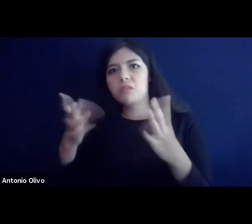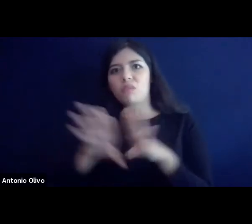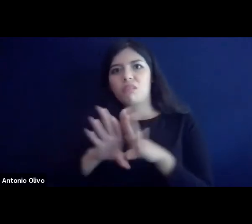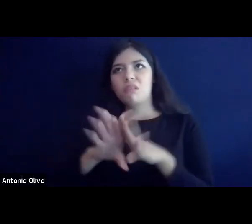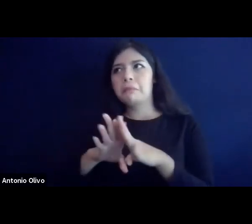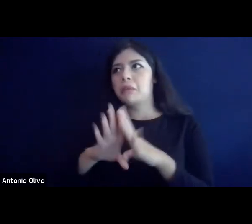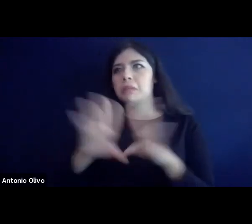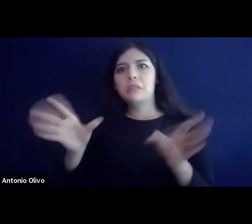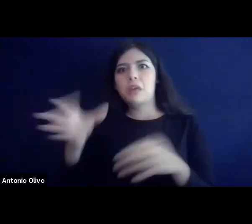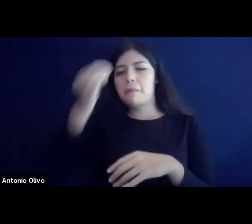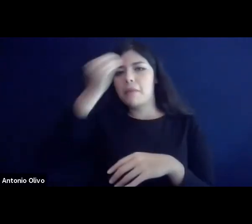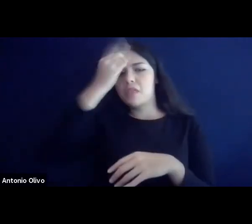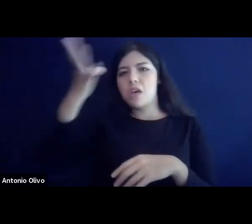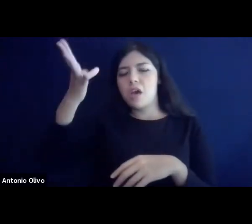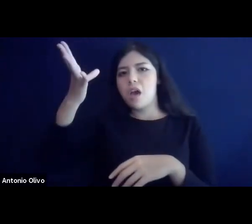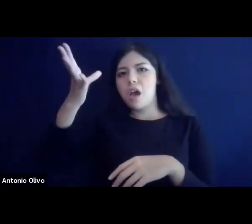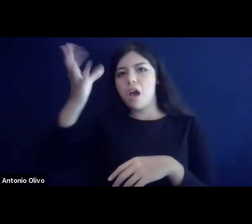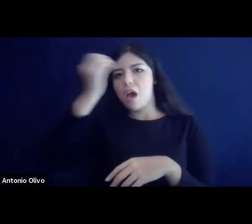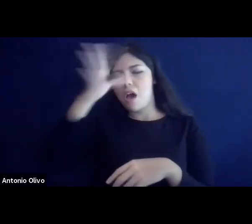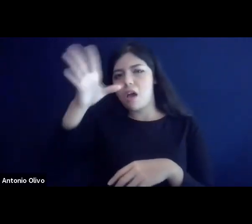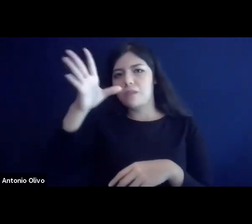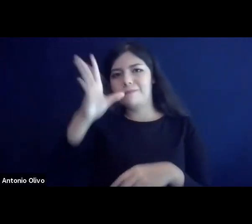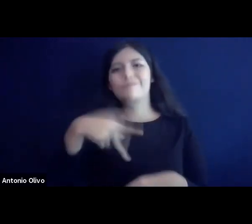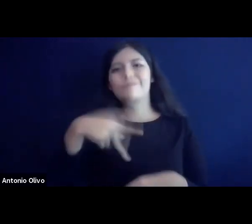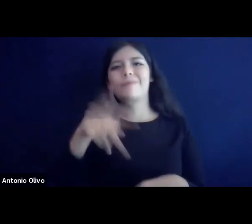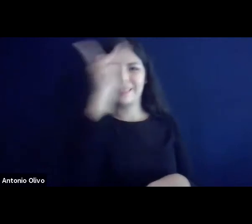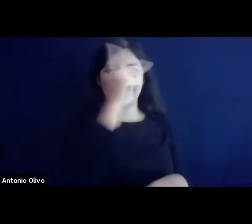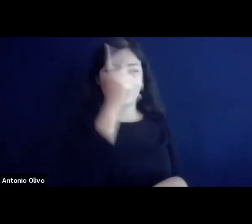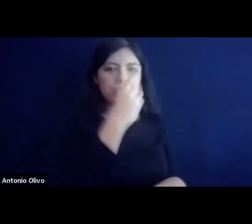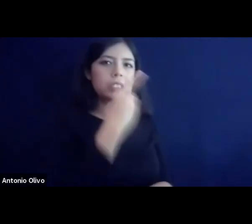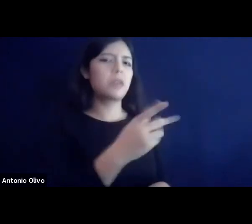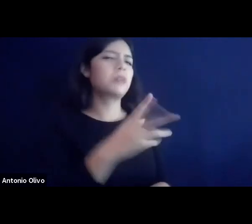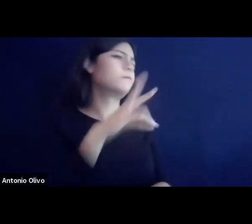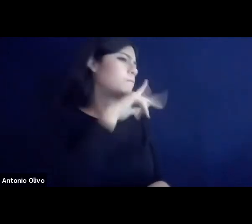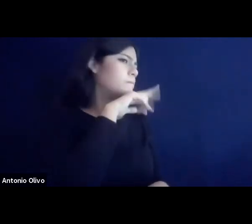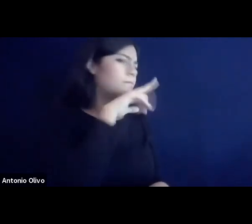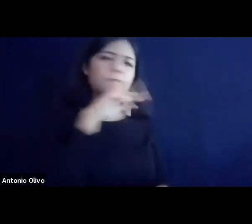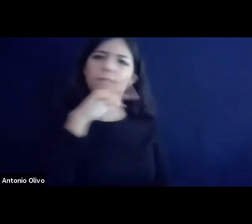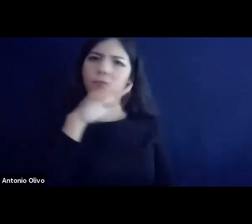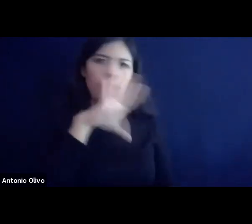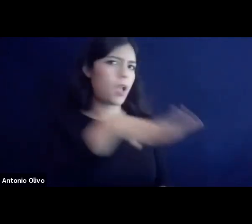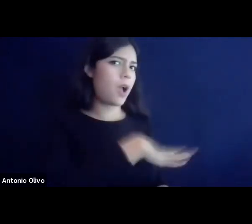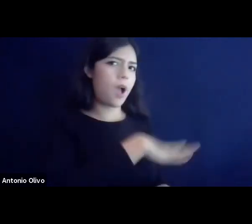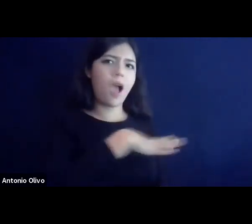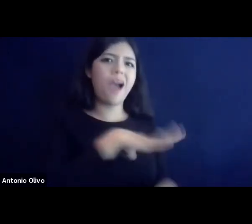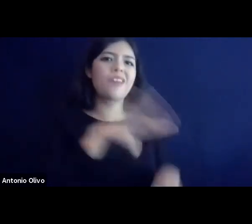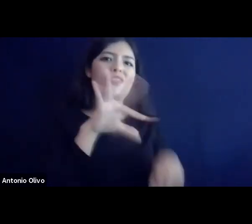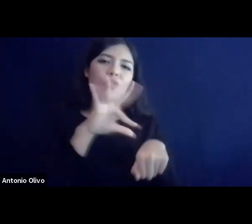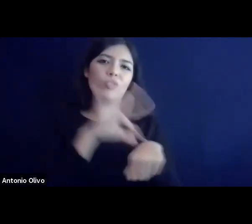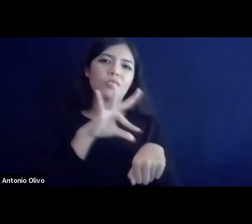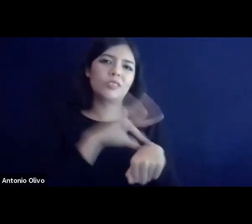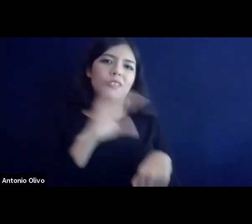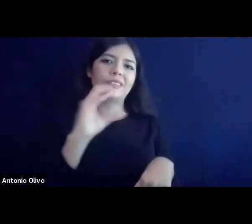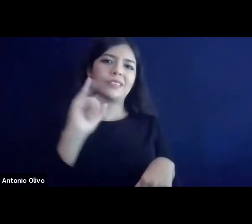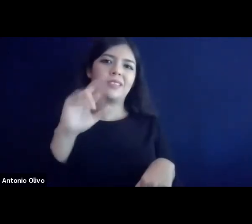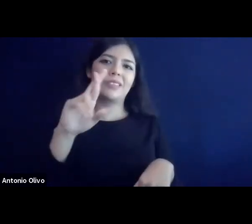en eso, pero no te preocupes, ¿no? Aquí tenemos nosotros a un cirujano muy bueno, pésimo médico,